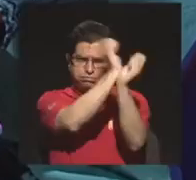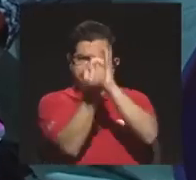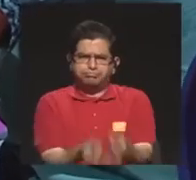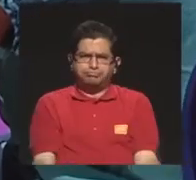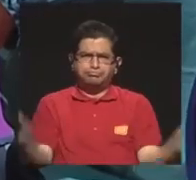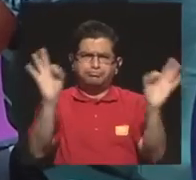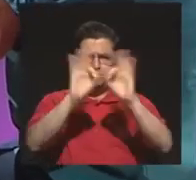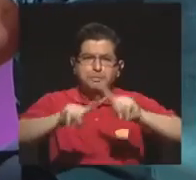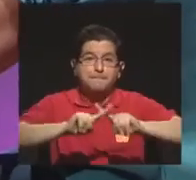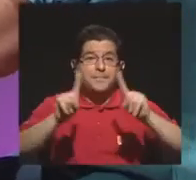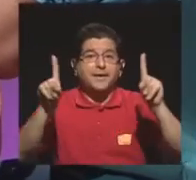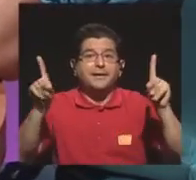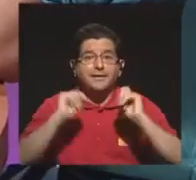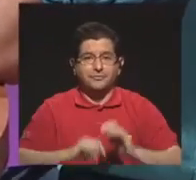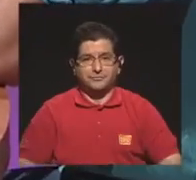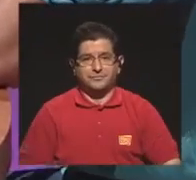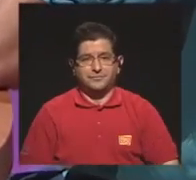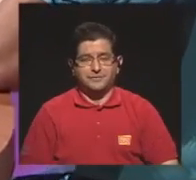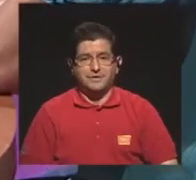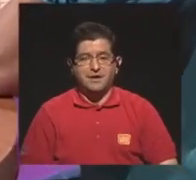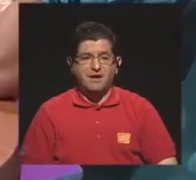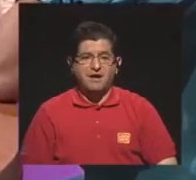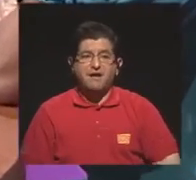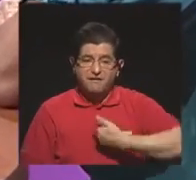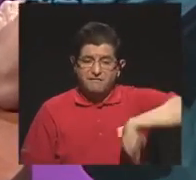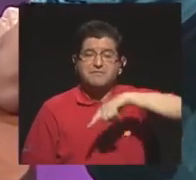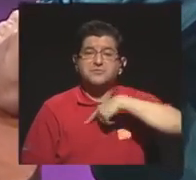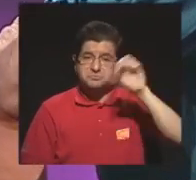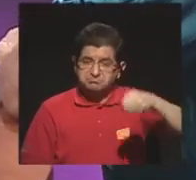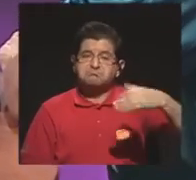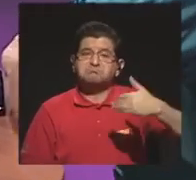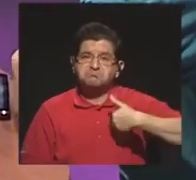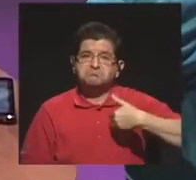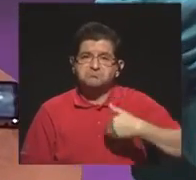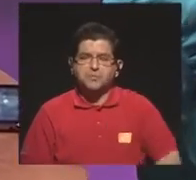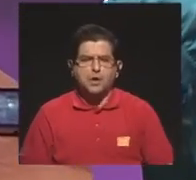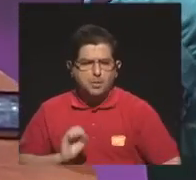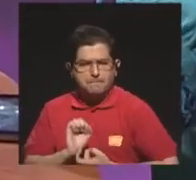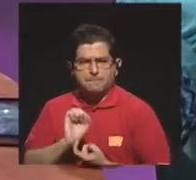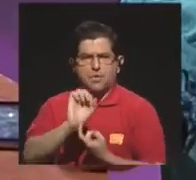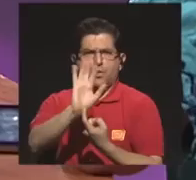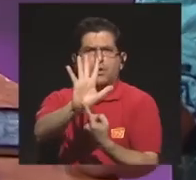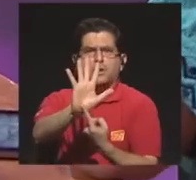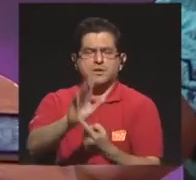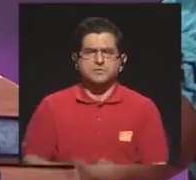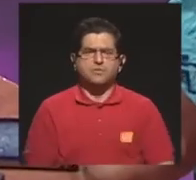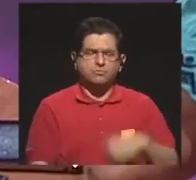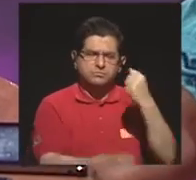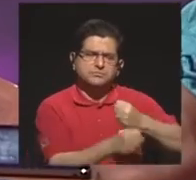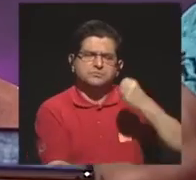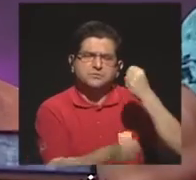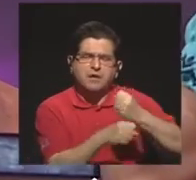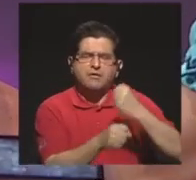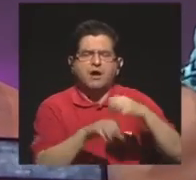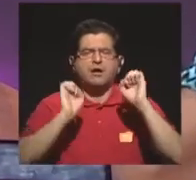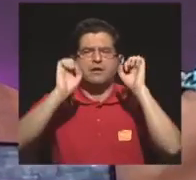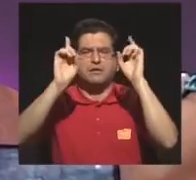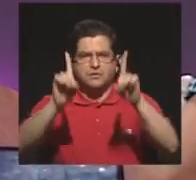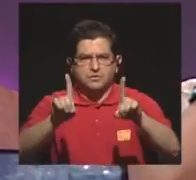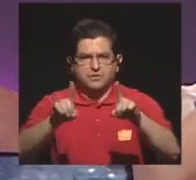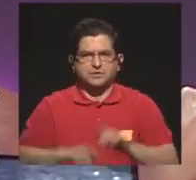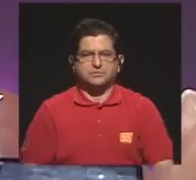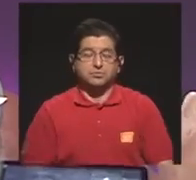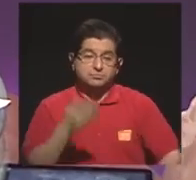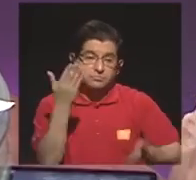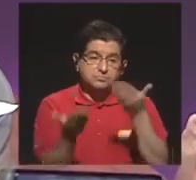significativos, pero si bien es cierto, digamos, cada vez tenemos más proyección porque trabajamos, nos educamos,